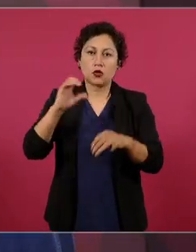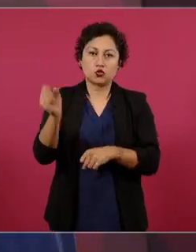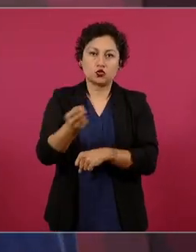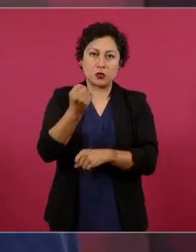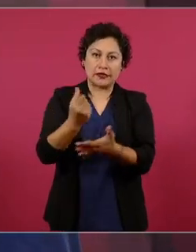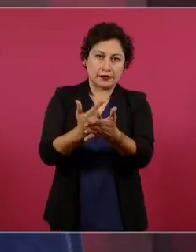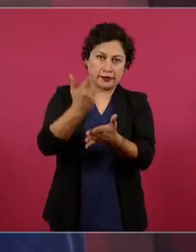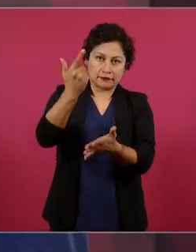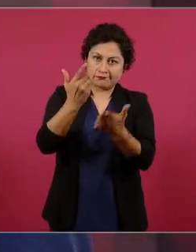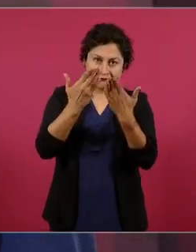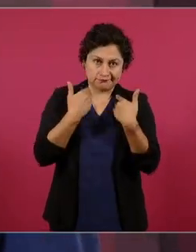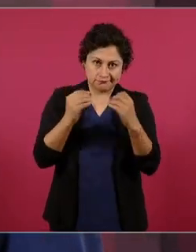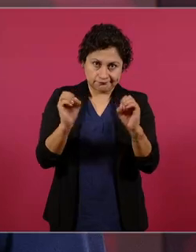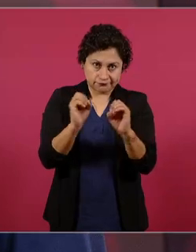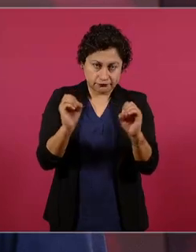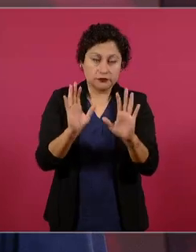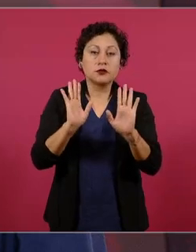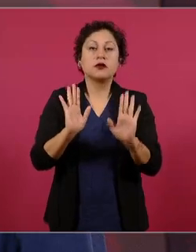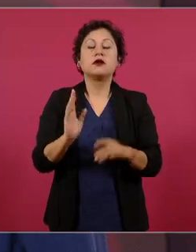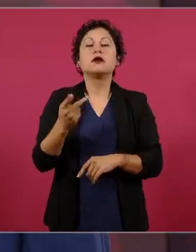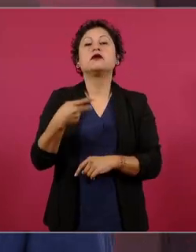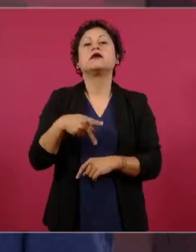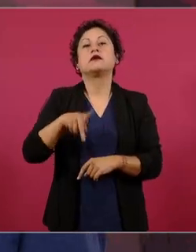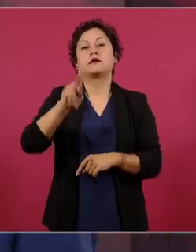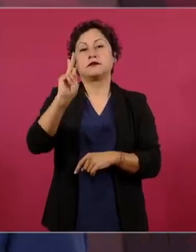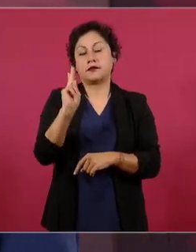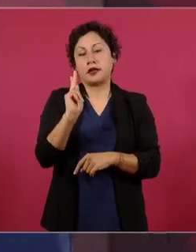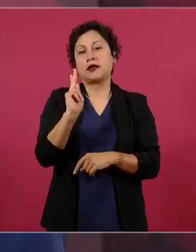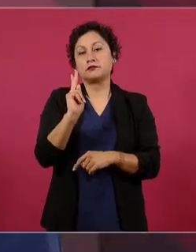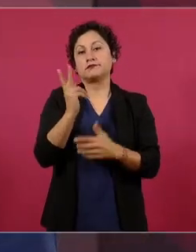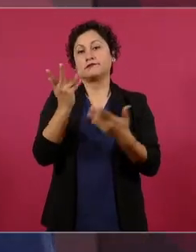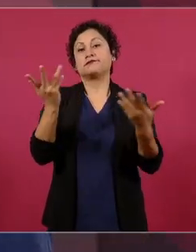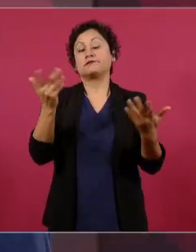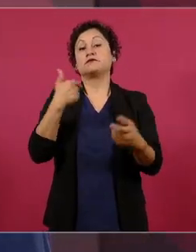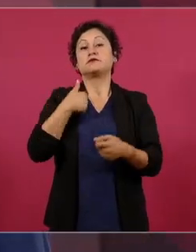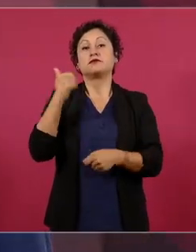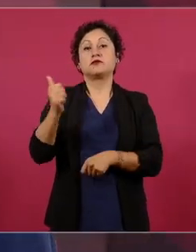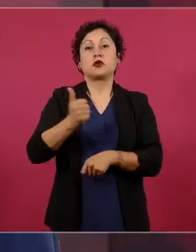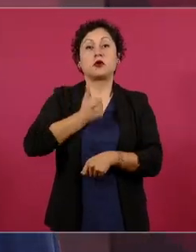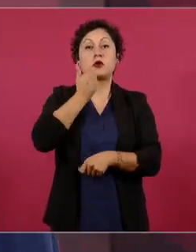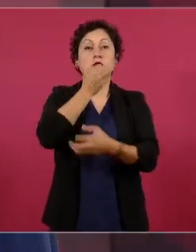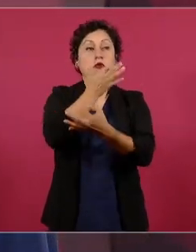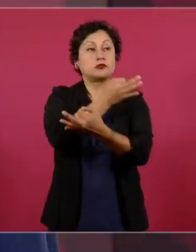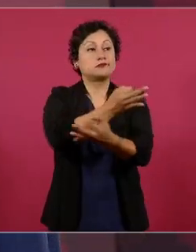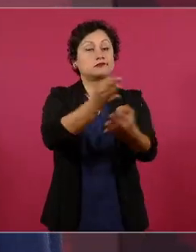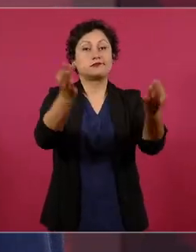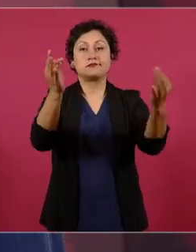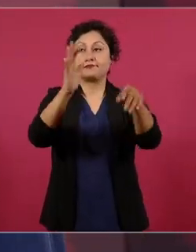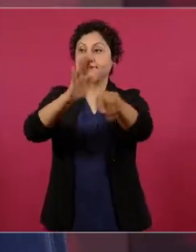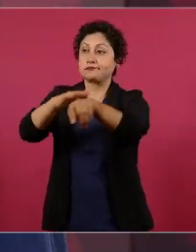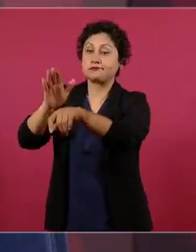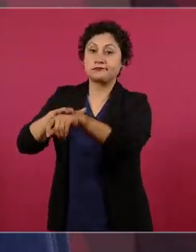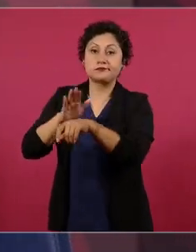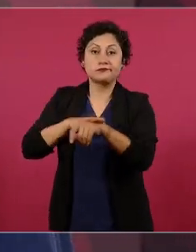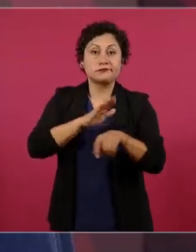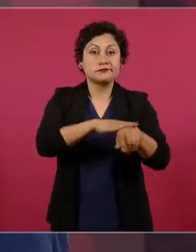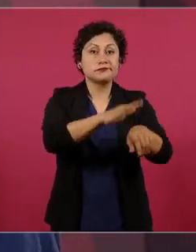informan, pero hacer un llamado a que